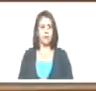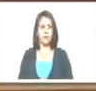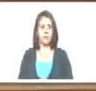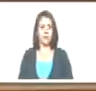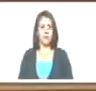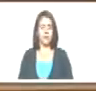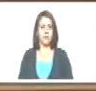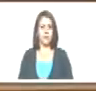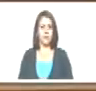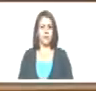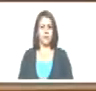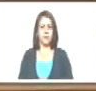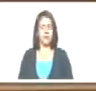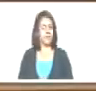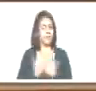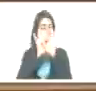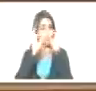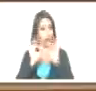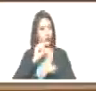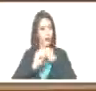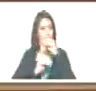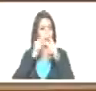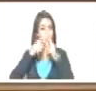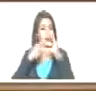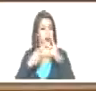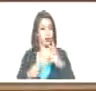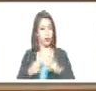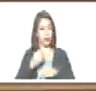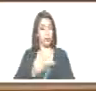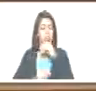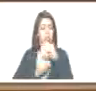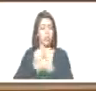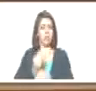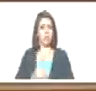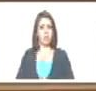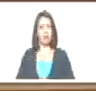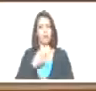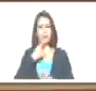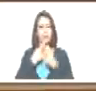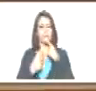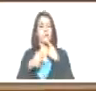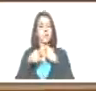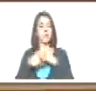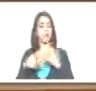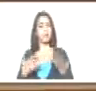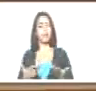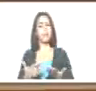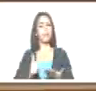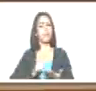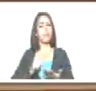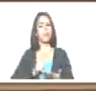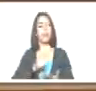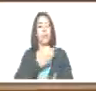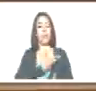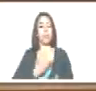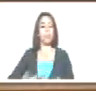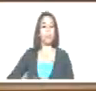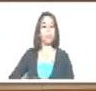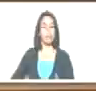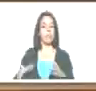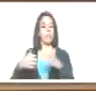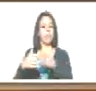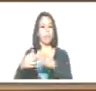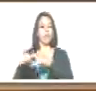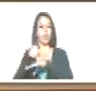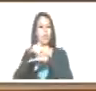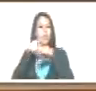un modo de hacer las cosas que llevó a decir a quien fuera presidente del partido de gobierno a